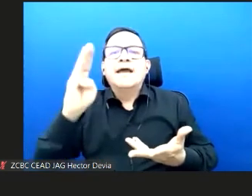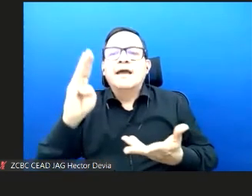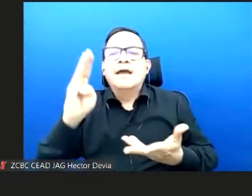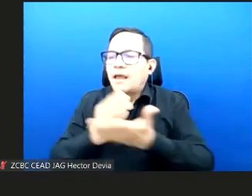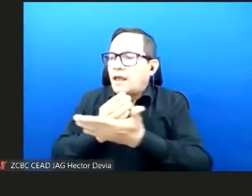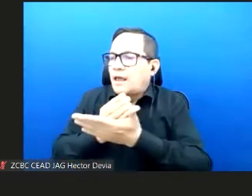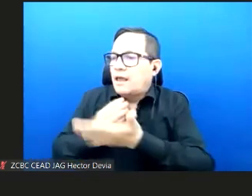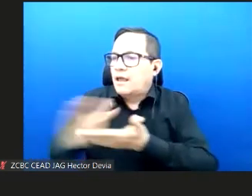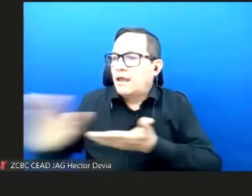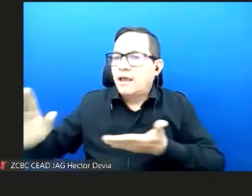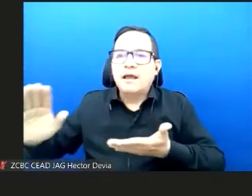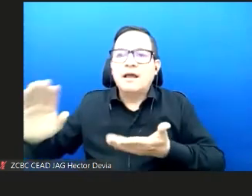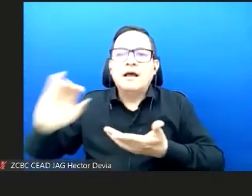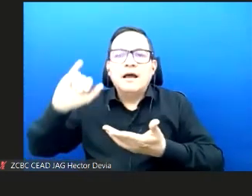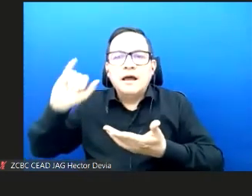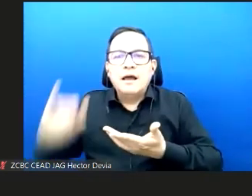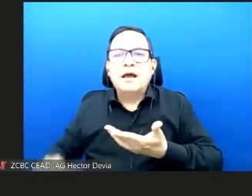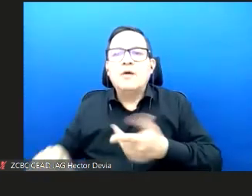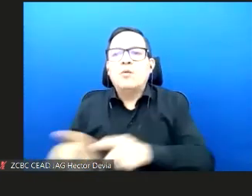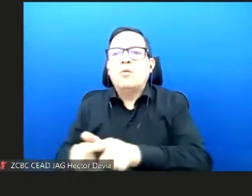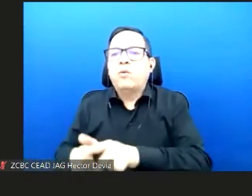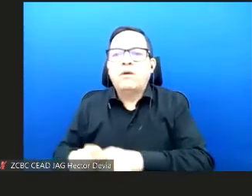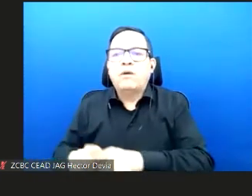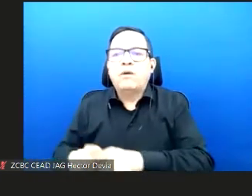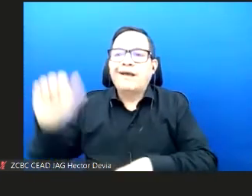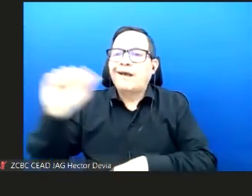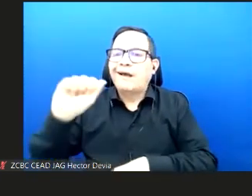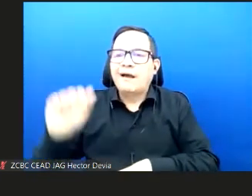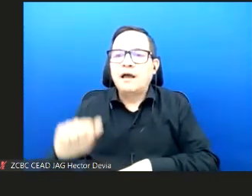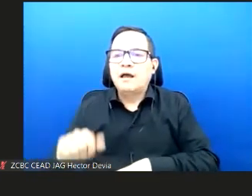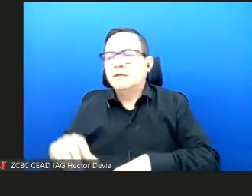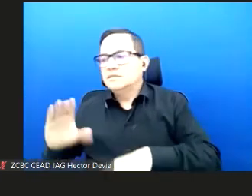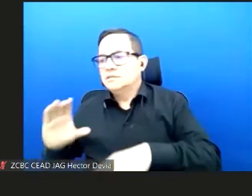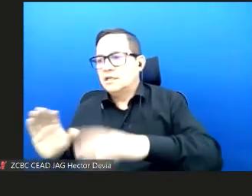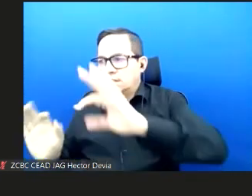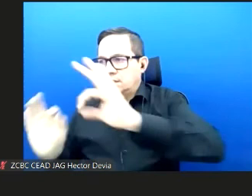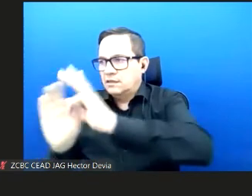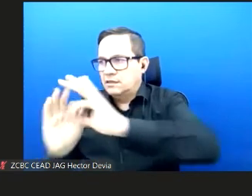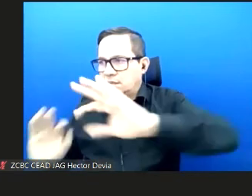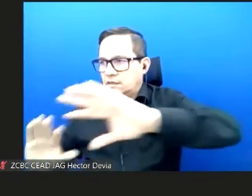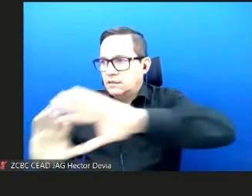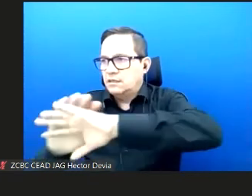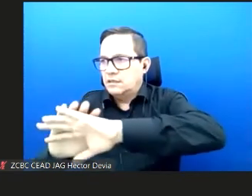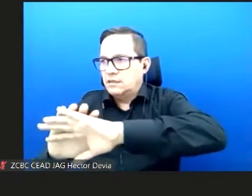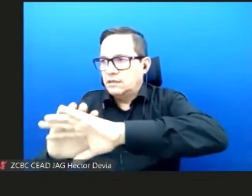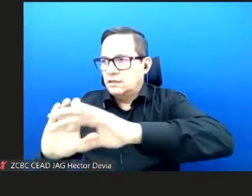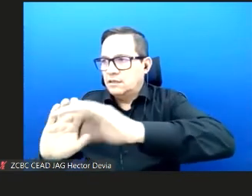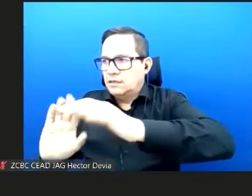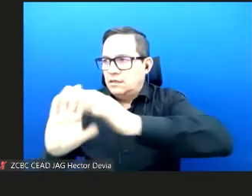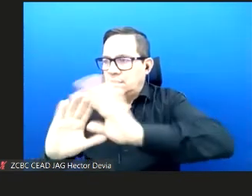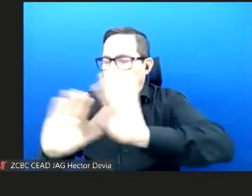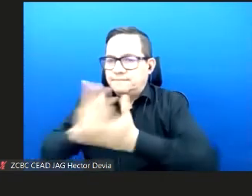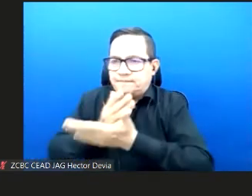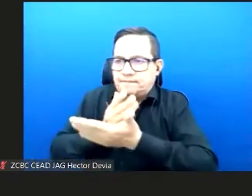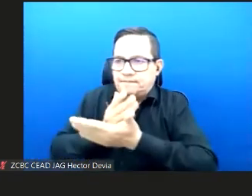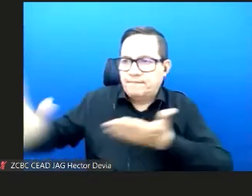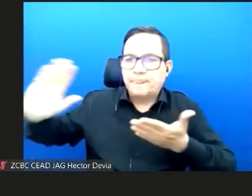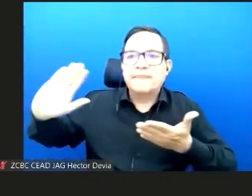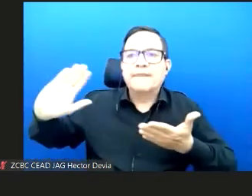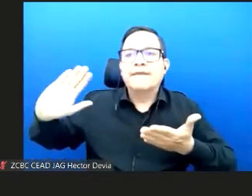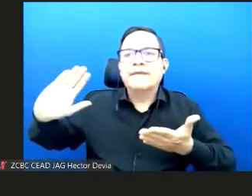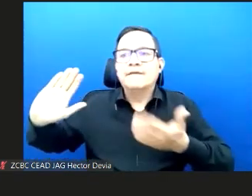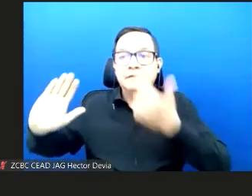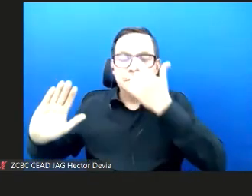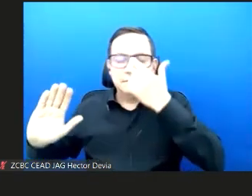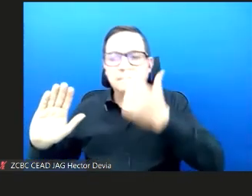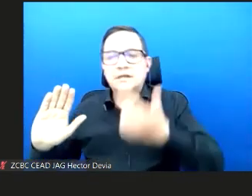cuenta a aquellos elementos comunes entre A y C. En palabras de lo que representamos,